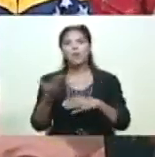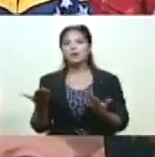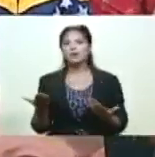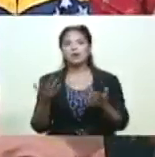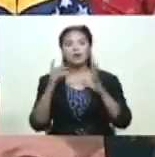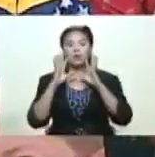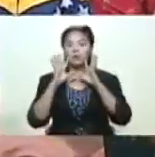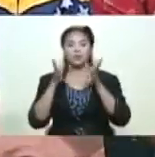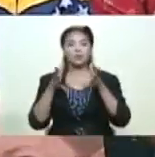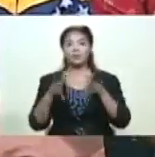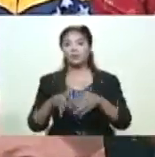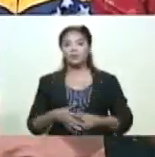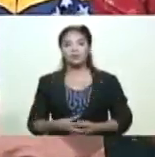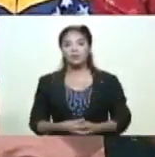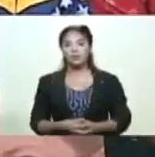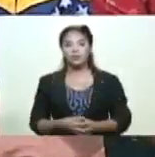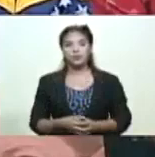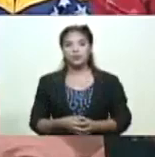desproporcionadas,